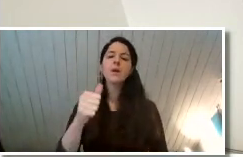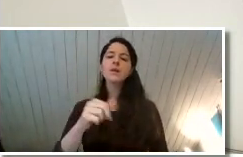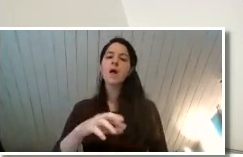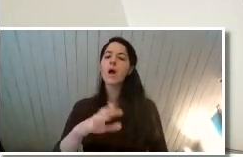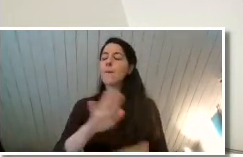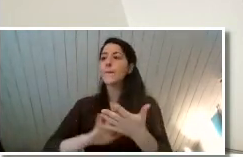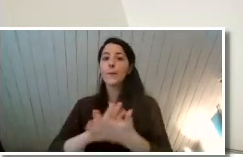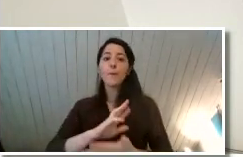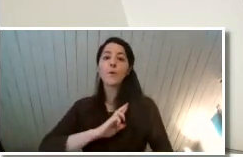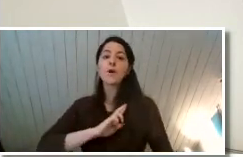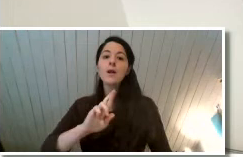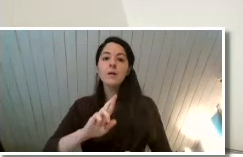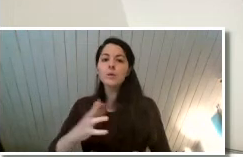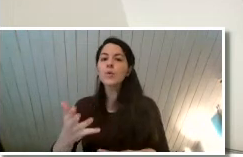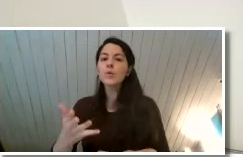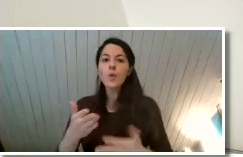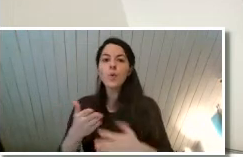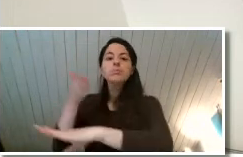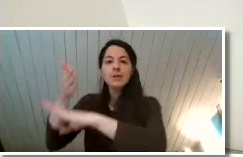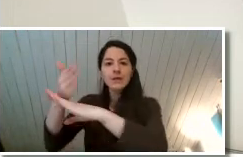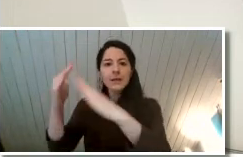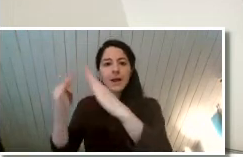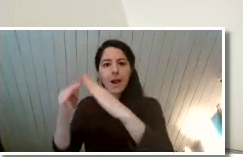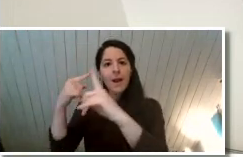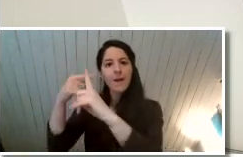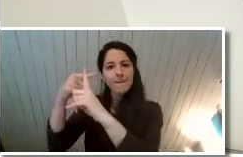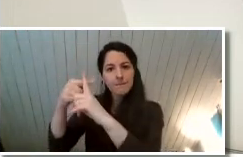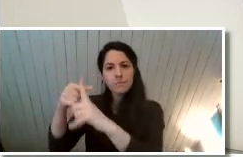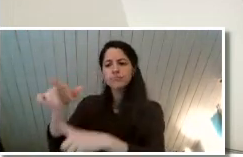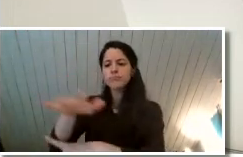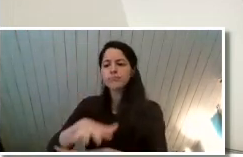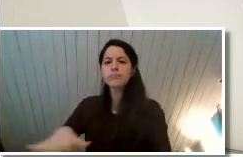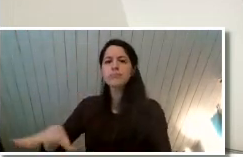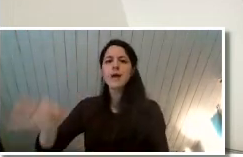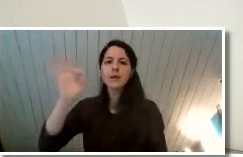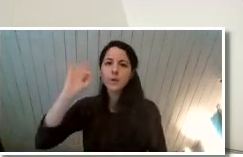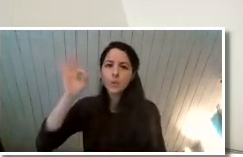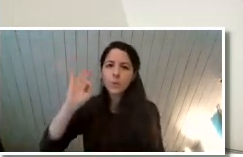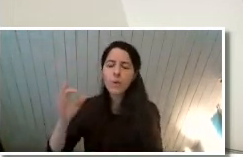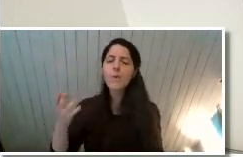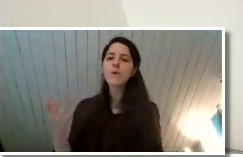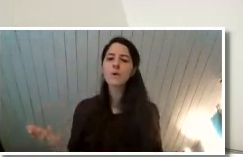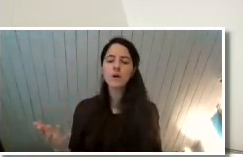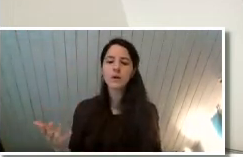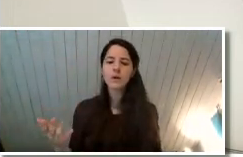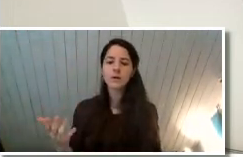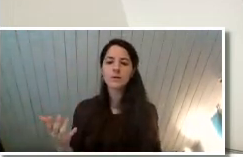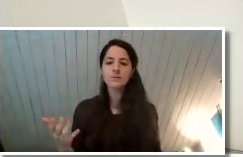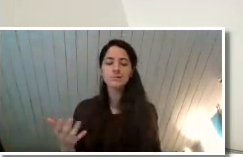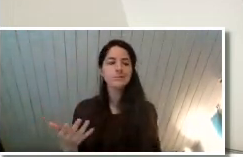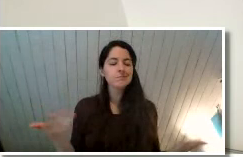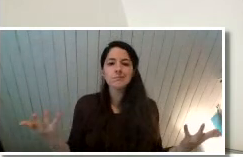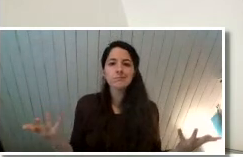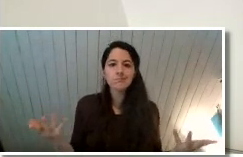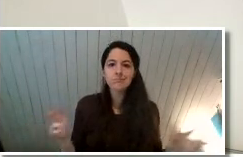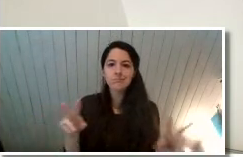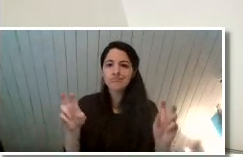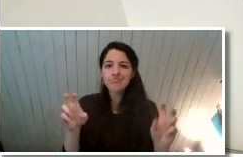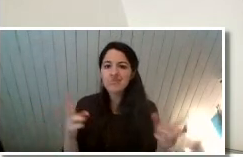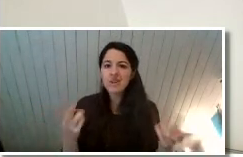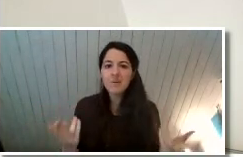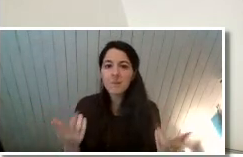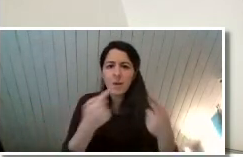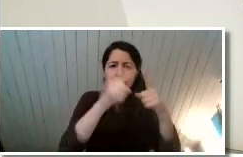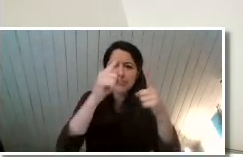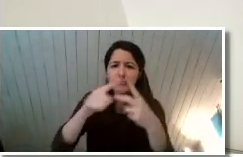para asistir a las reuniones con su grupo. Estamos hablando de muchas cosas que nos